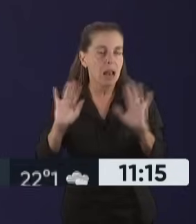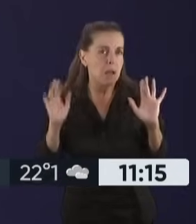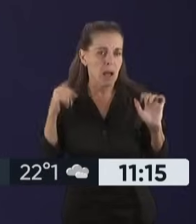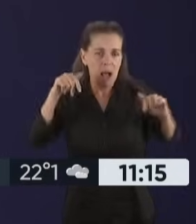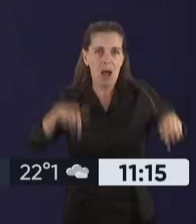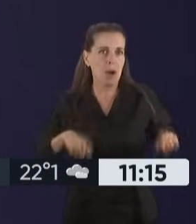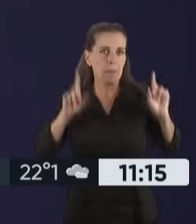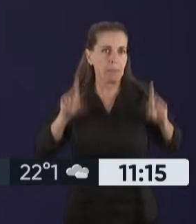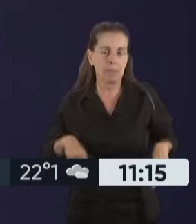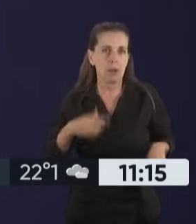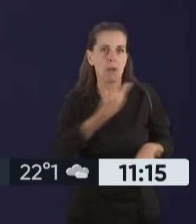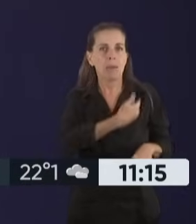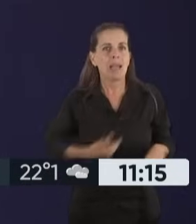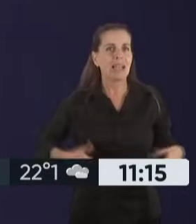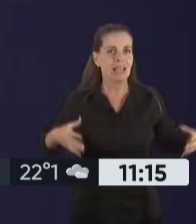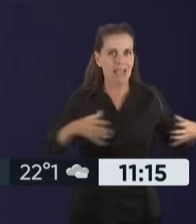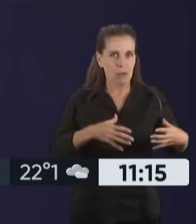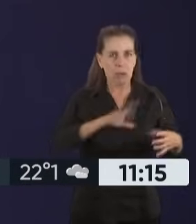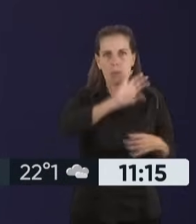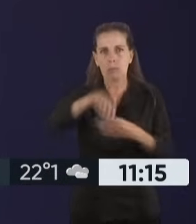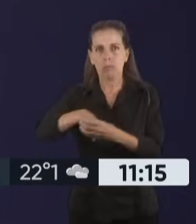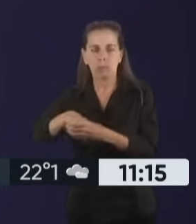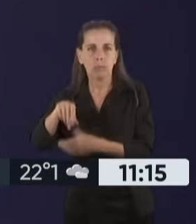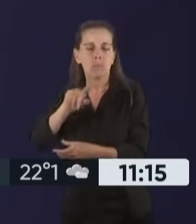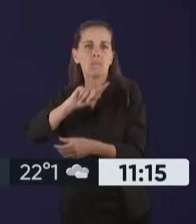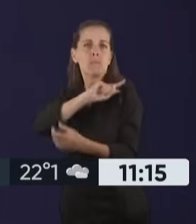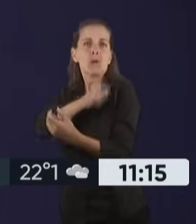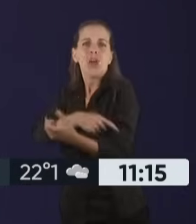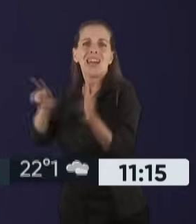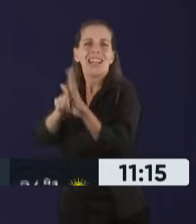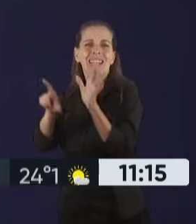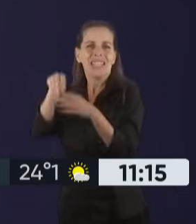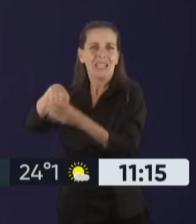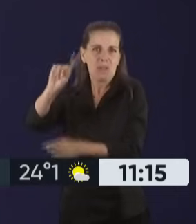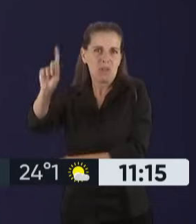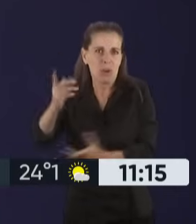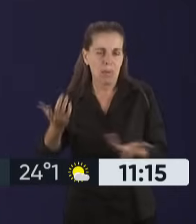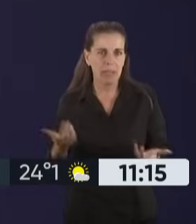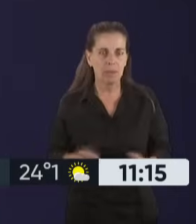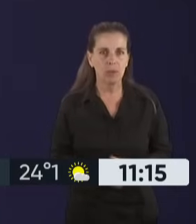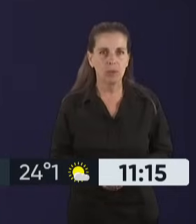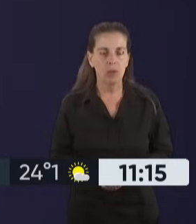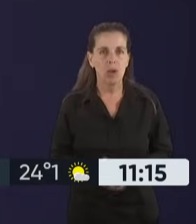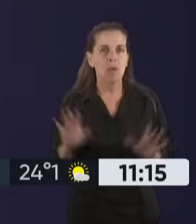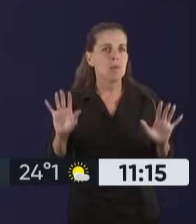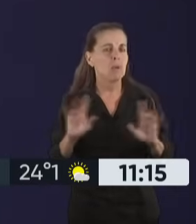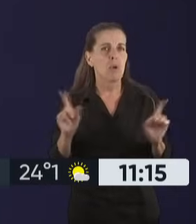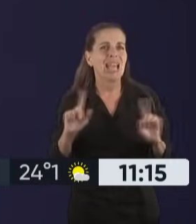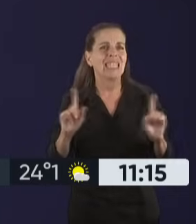en otro poder de la República como es el Poder Legislativo. Y no es una